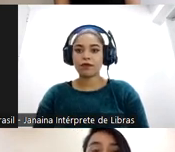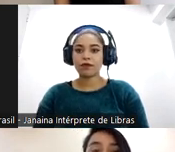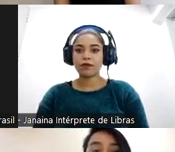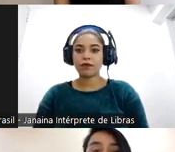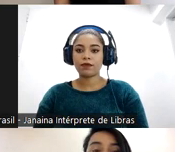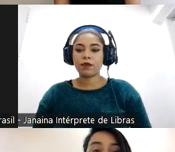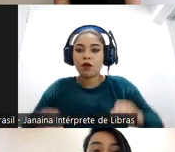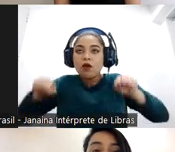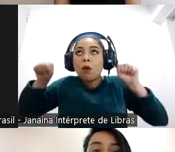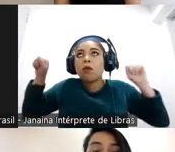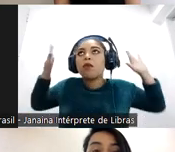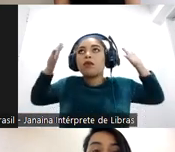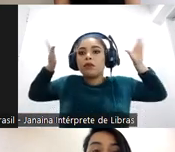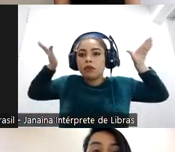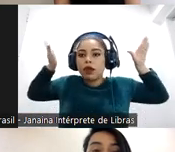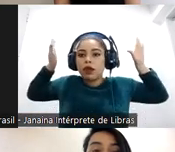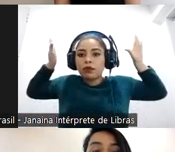Halcón.